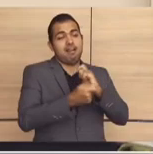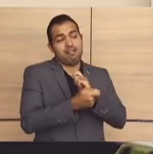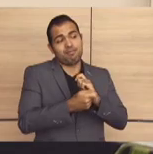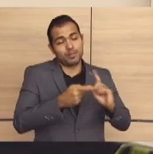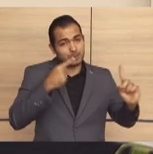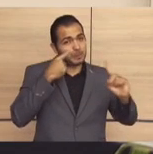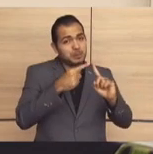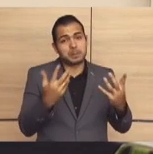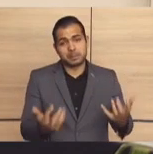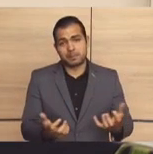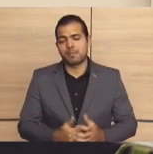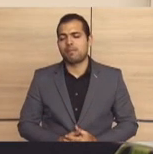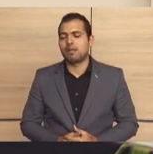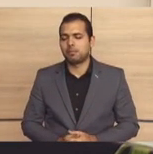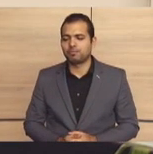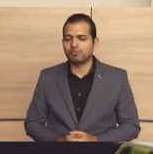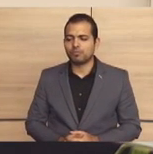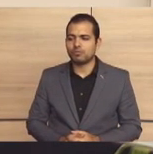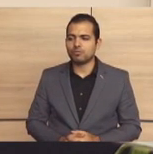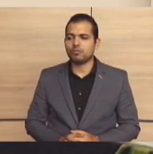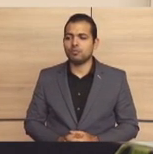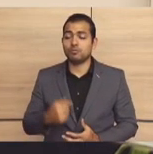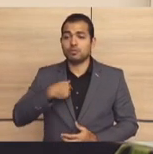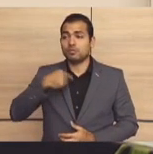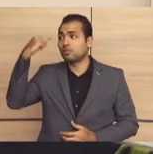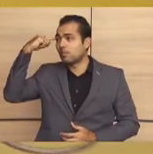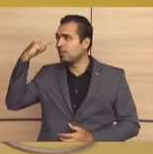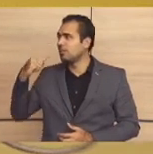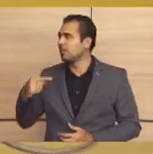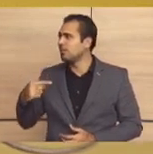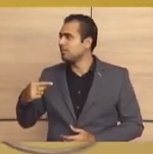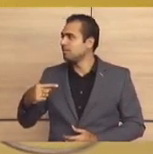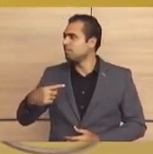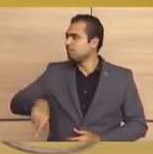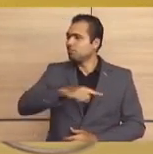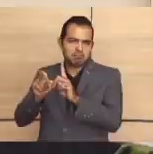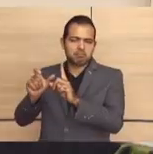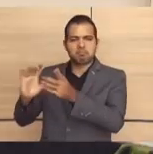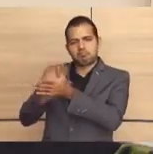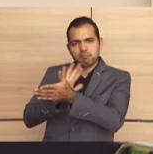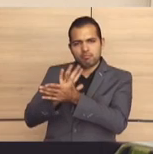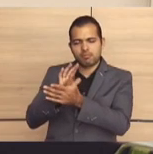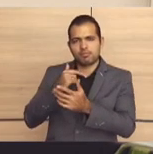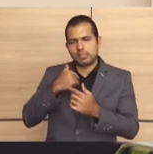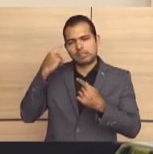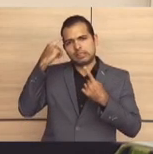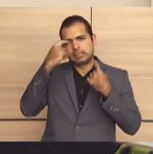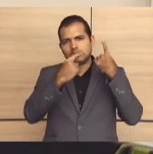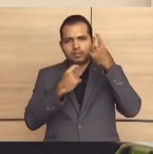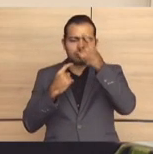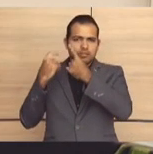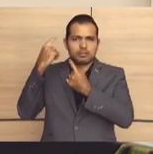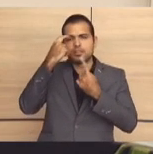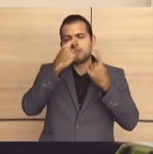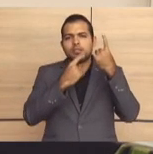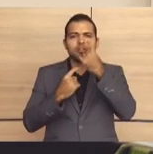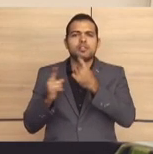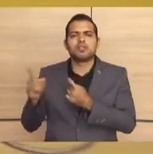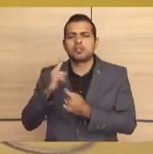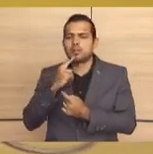¿Qué creo yo que necesitamos para que las mujeres se nos escuche? Yo creo que es empatía. Los valores que son relacionados a